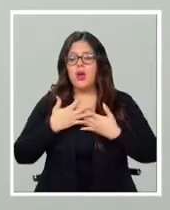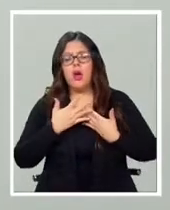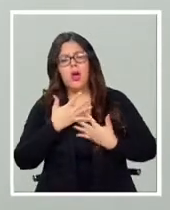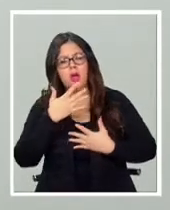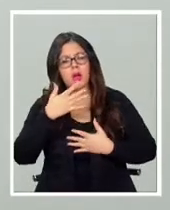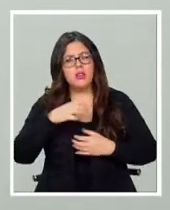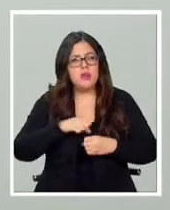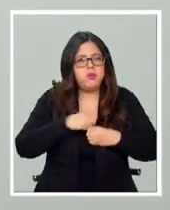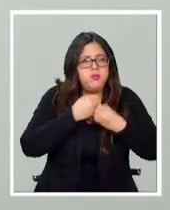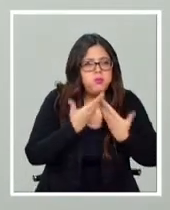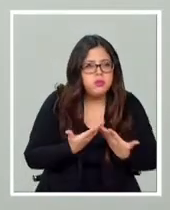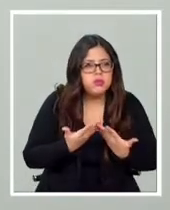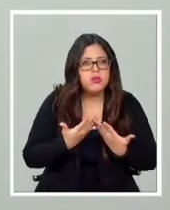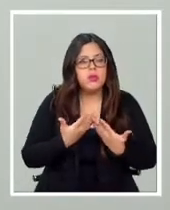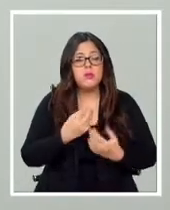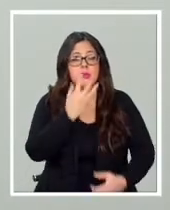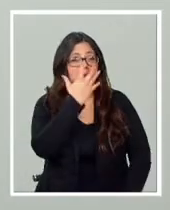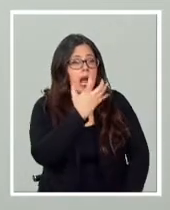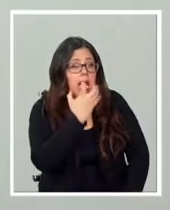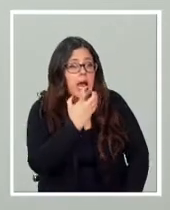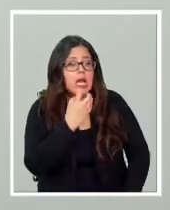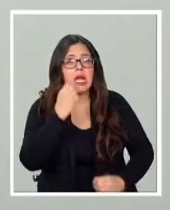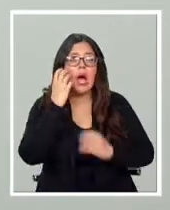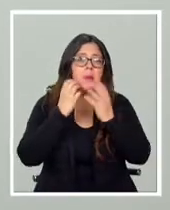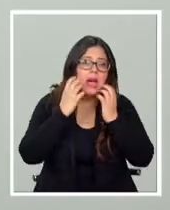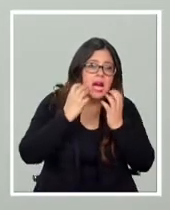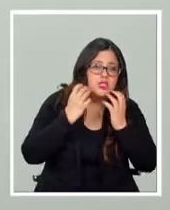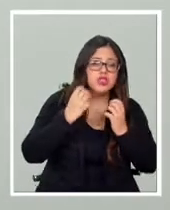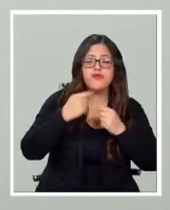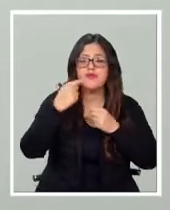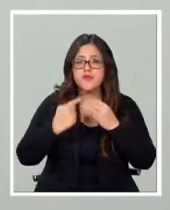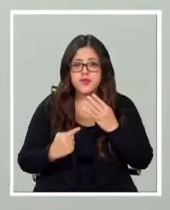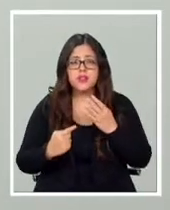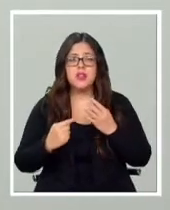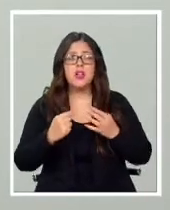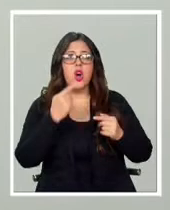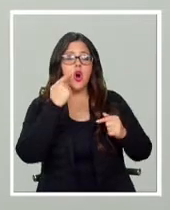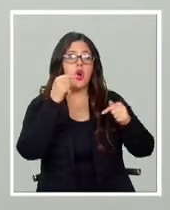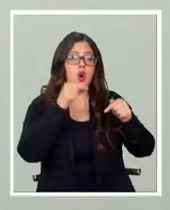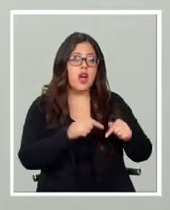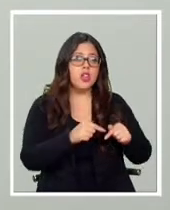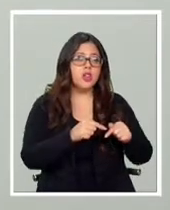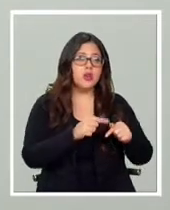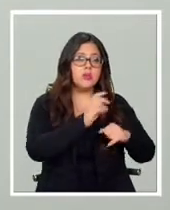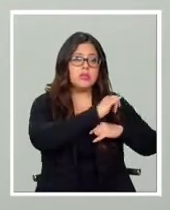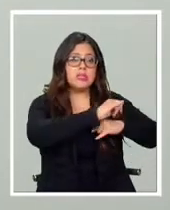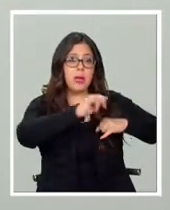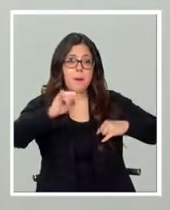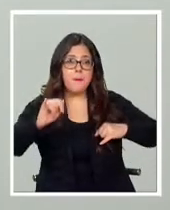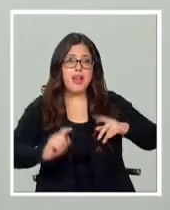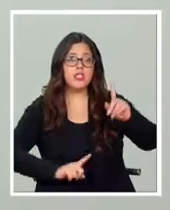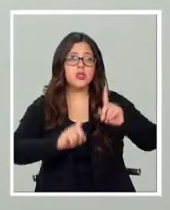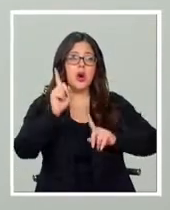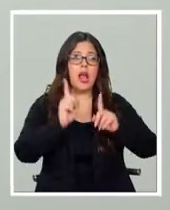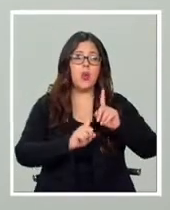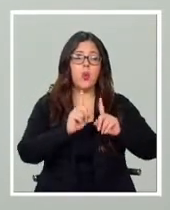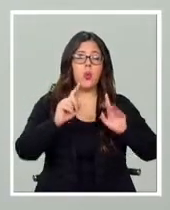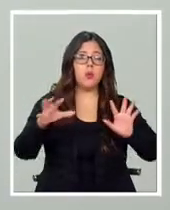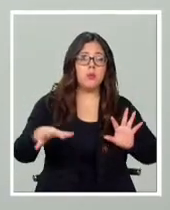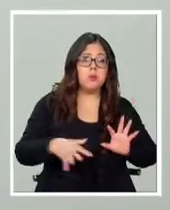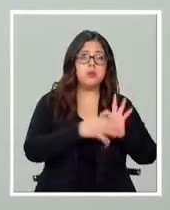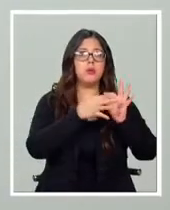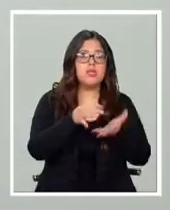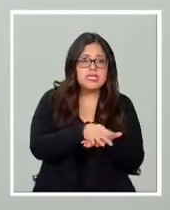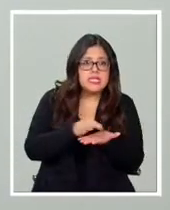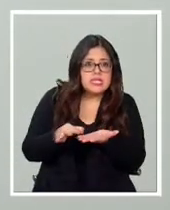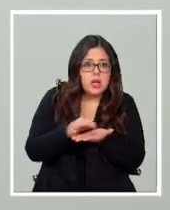alergias, irritaciones. Sin embargo, a largo plazo, porque son compuestos orgánicos, tienden algunos de ellos a ser muy afines a las células y